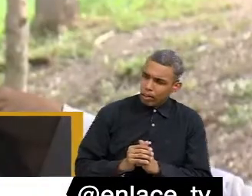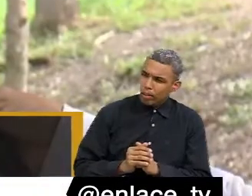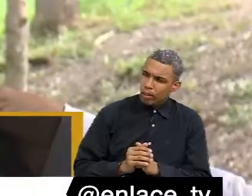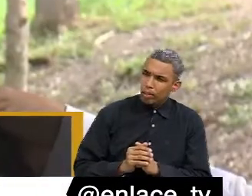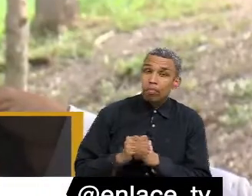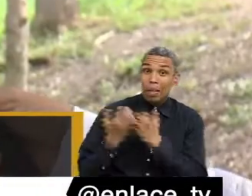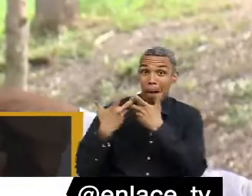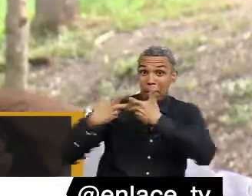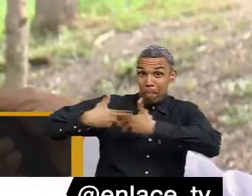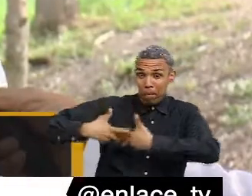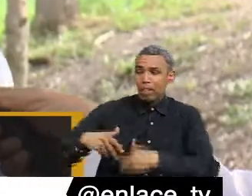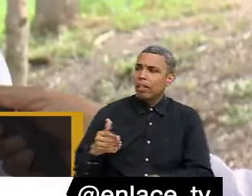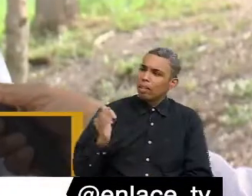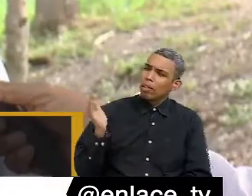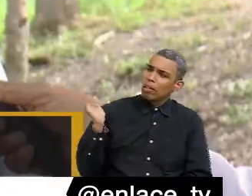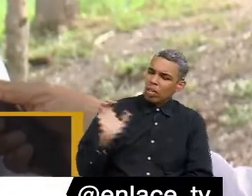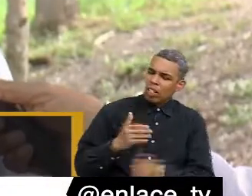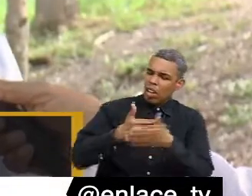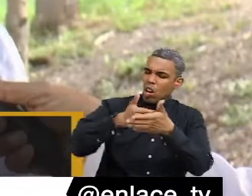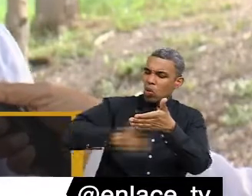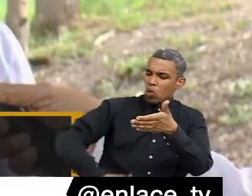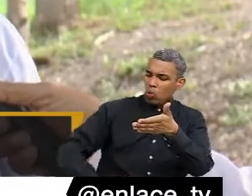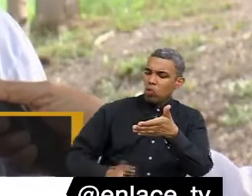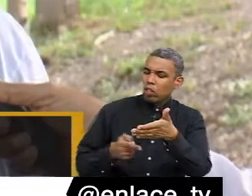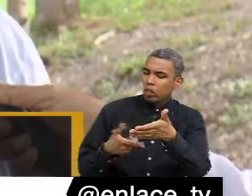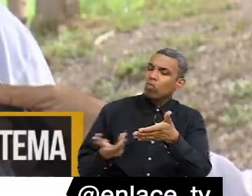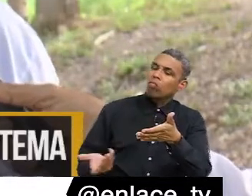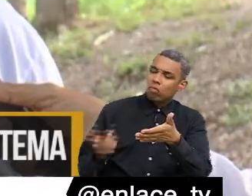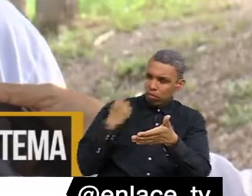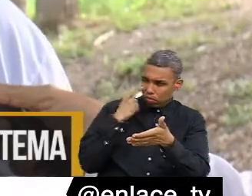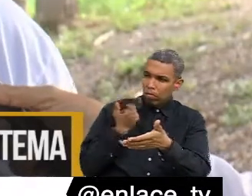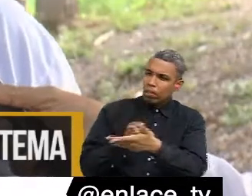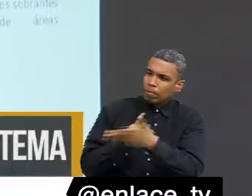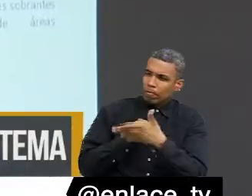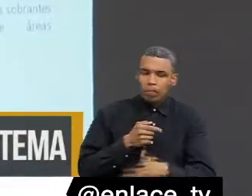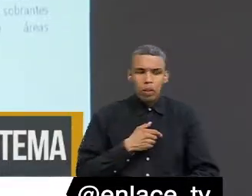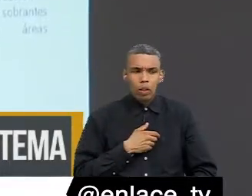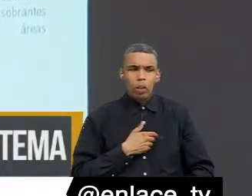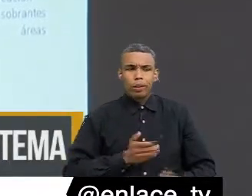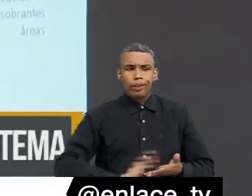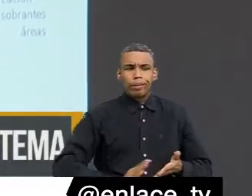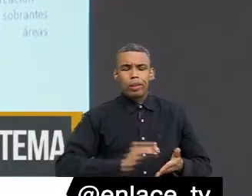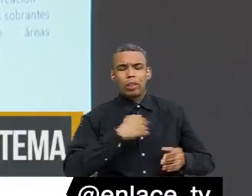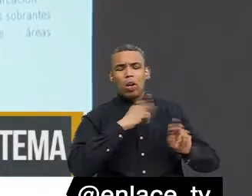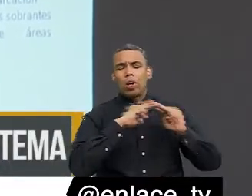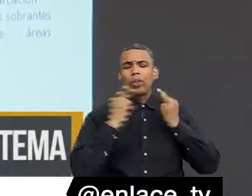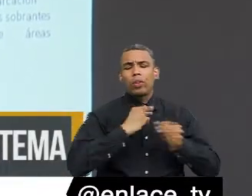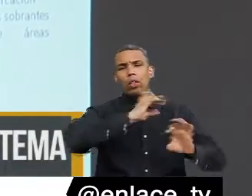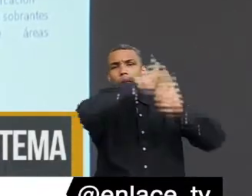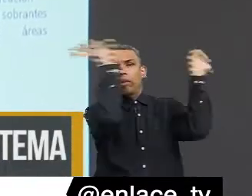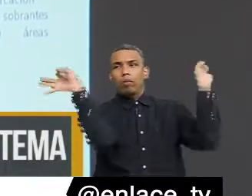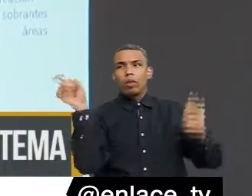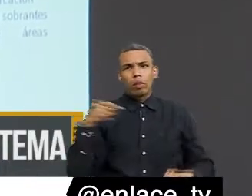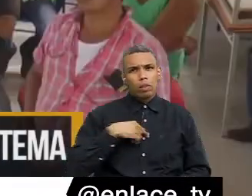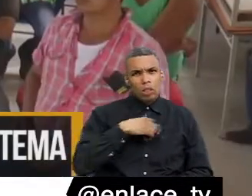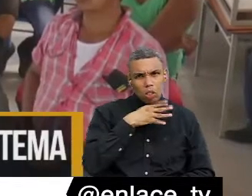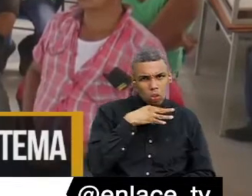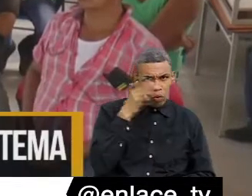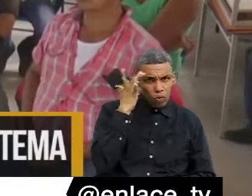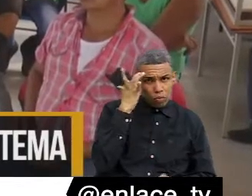ellos de una manera displicente y algo grosera levantaron la reunión finalmente la comunidad aseguró que se hizo una inscripción